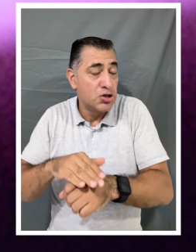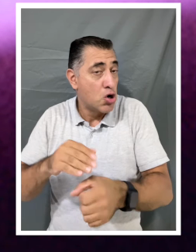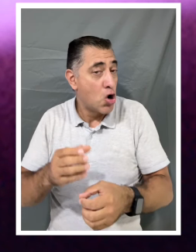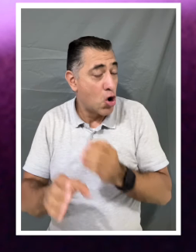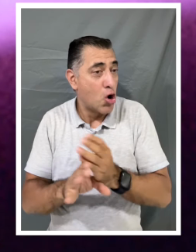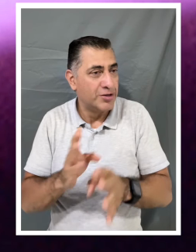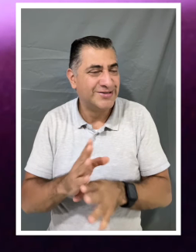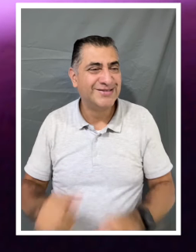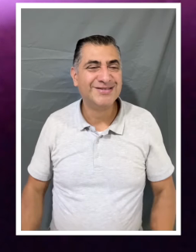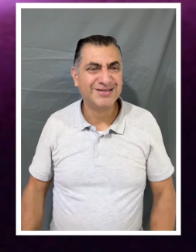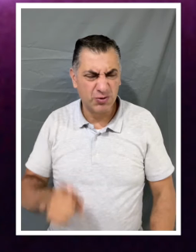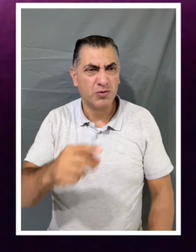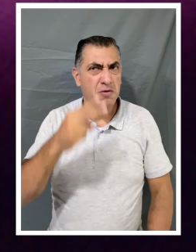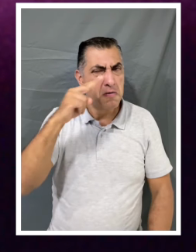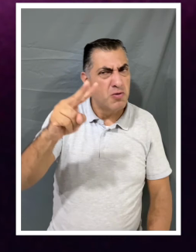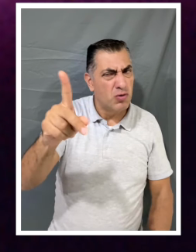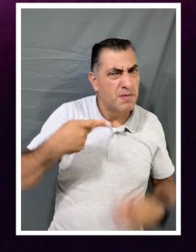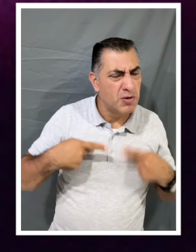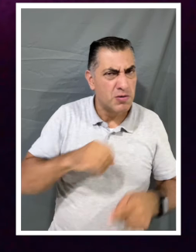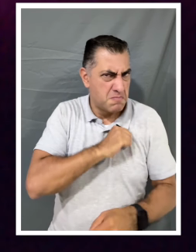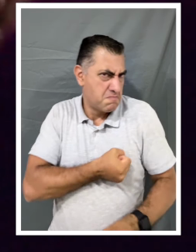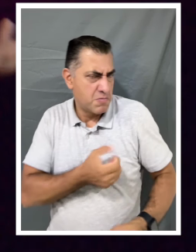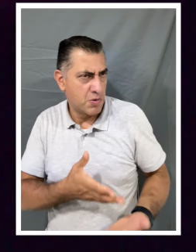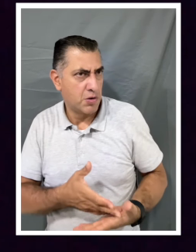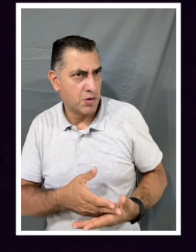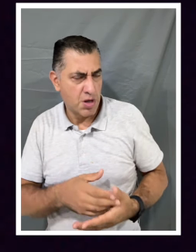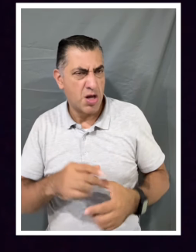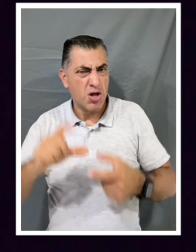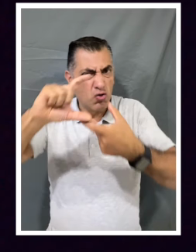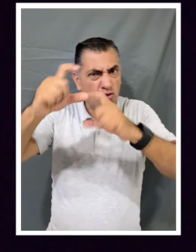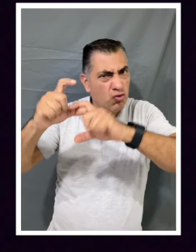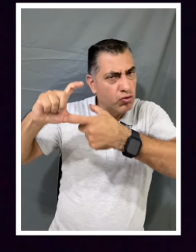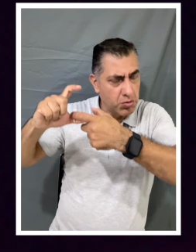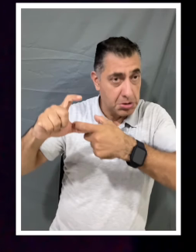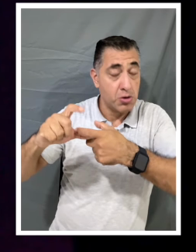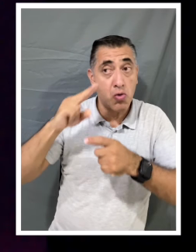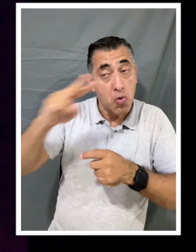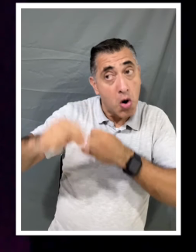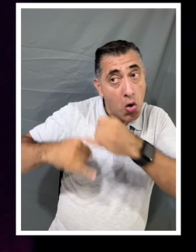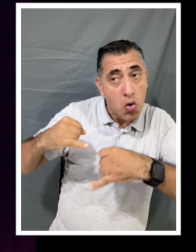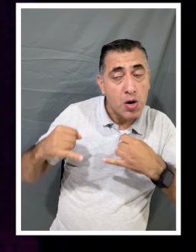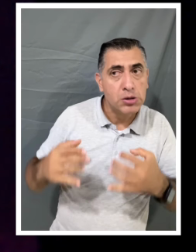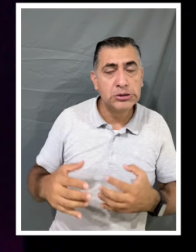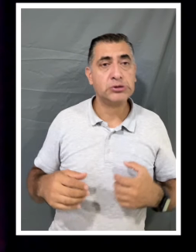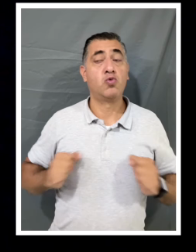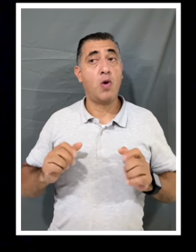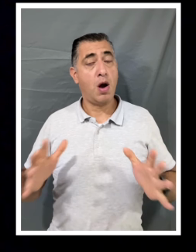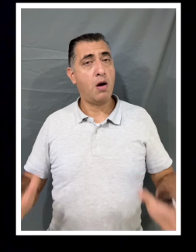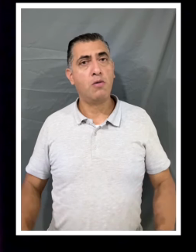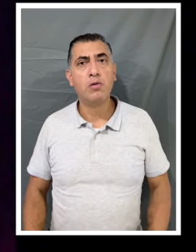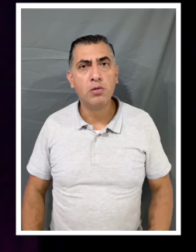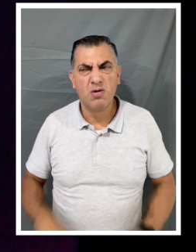pu puedes pensar en alguien sano apenas pasaron los Juegos Olímpicos Qué cosas tan impresionantes hacían los